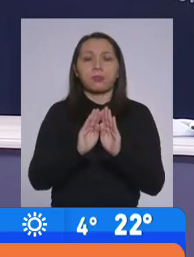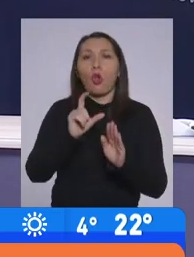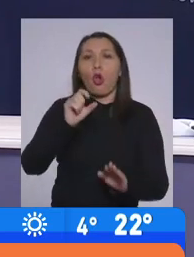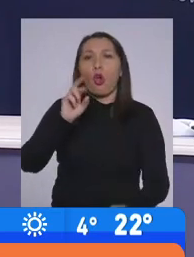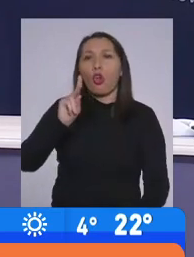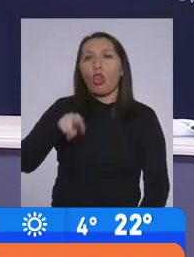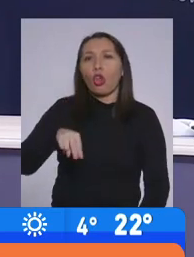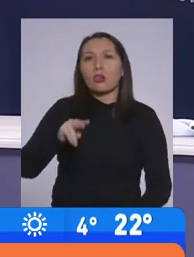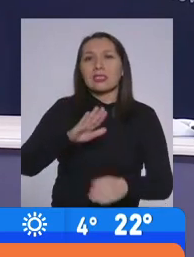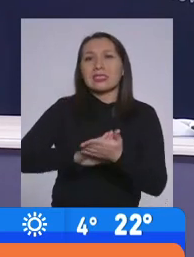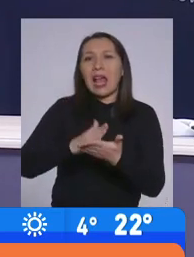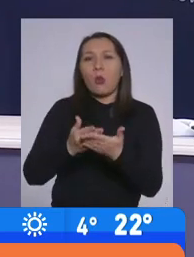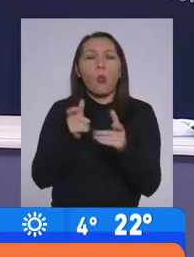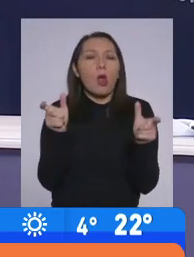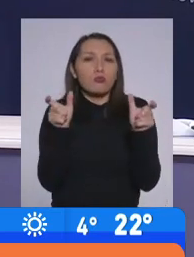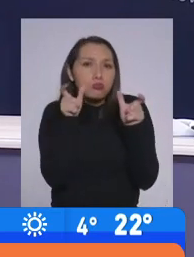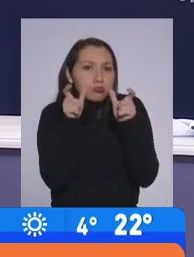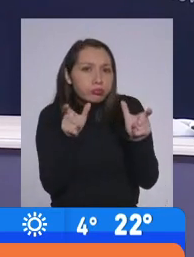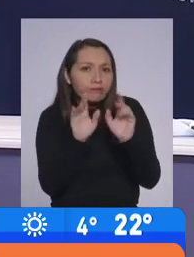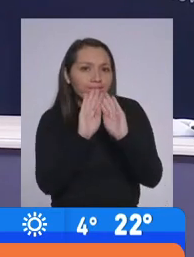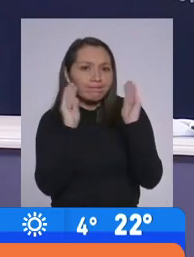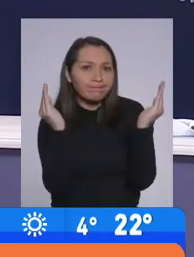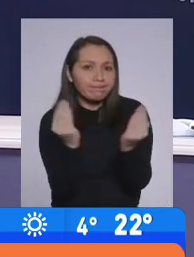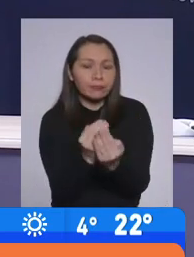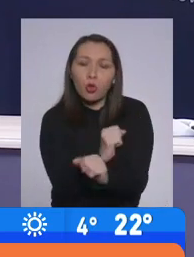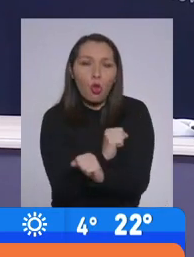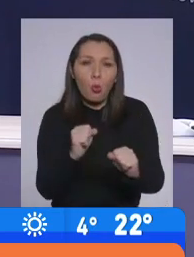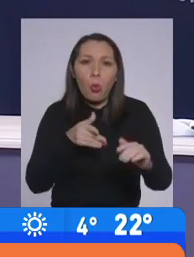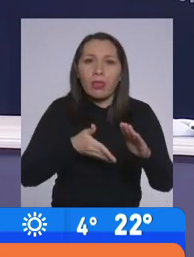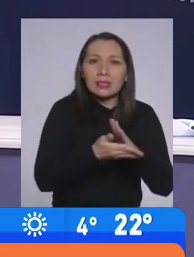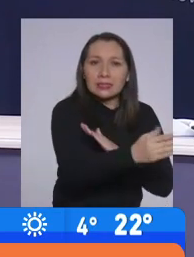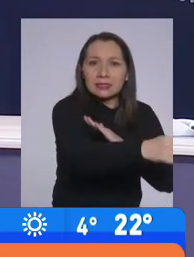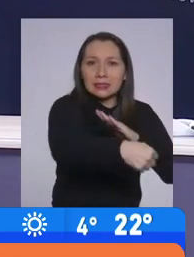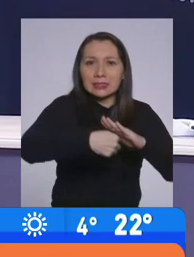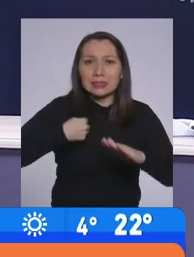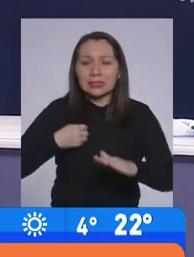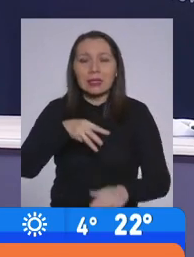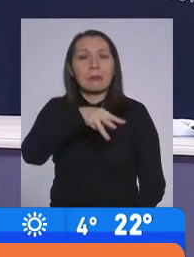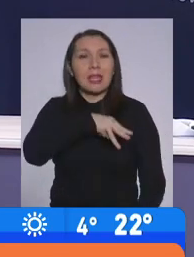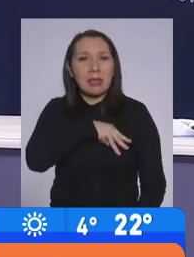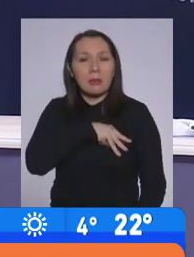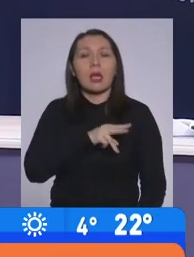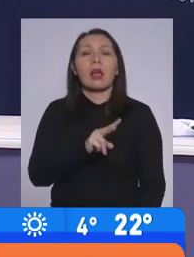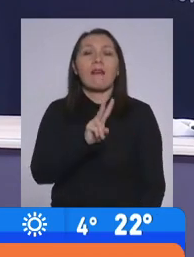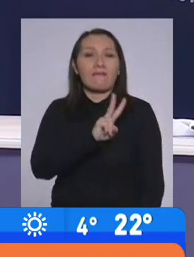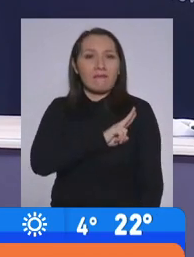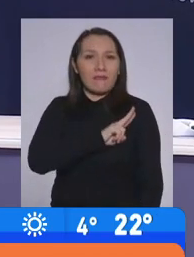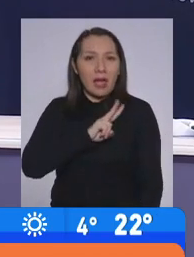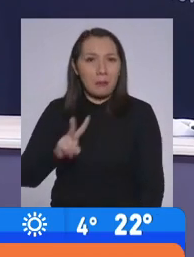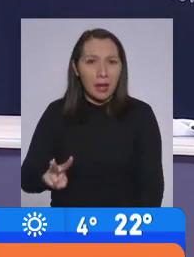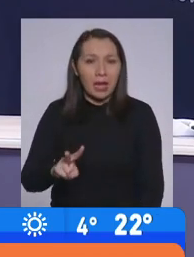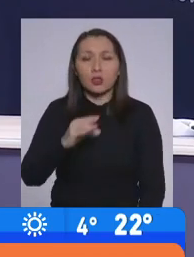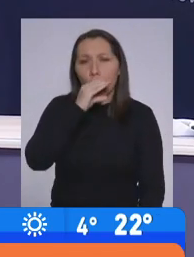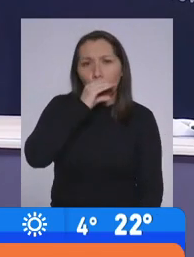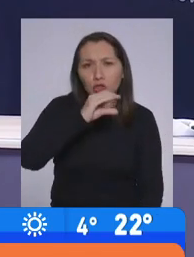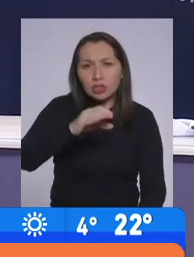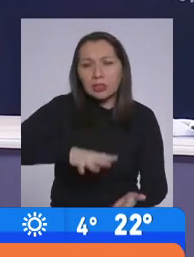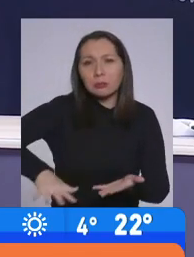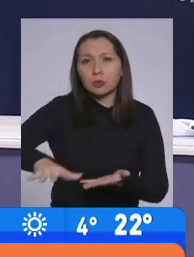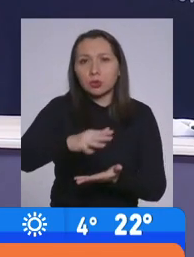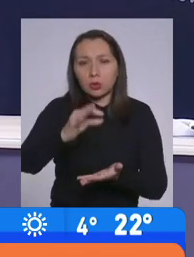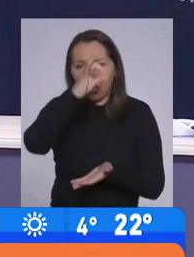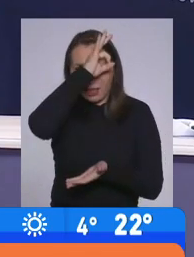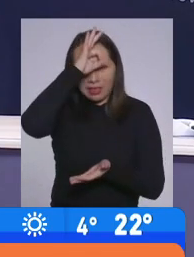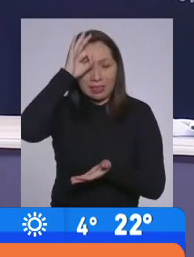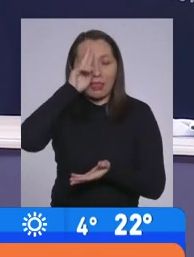en oportunidades anteriores en la región metropolitana en valparaíso en el gran concepción y